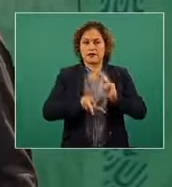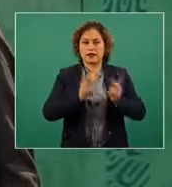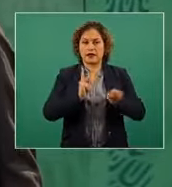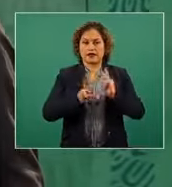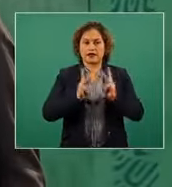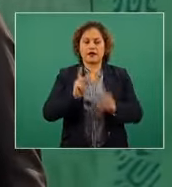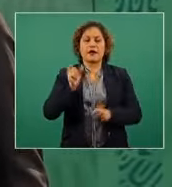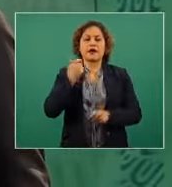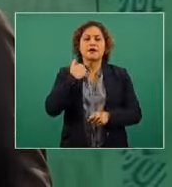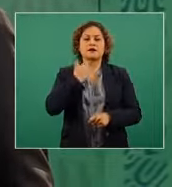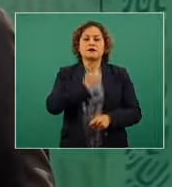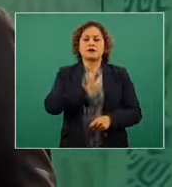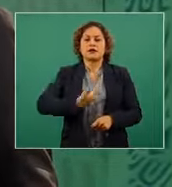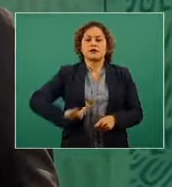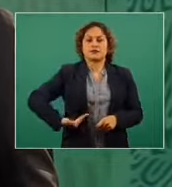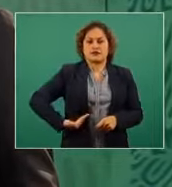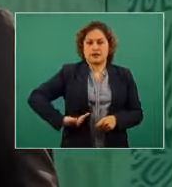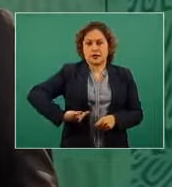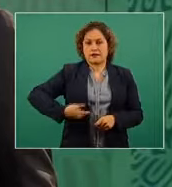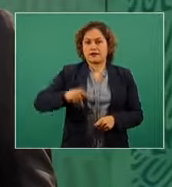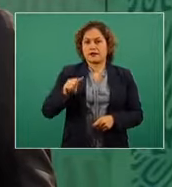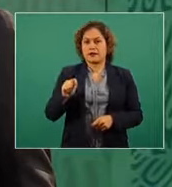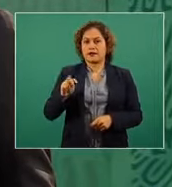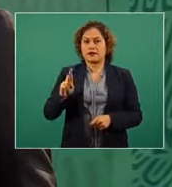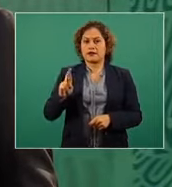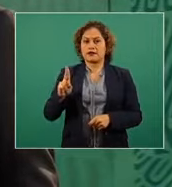Blanca, cuando